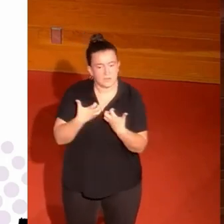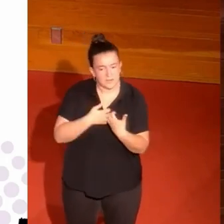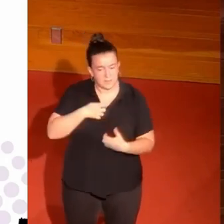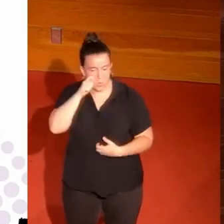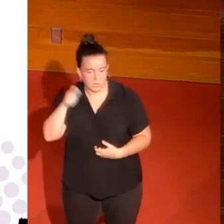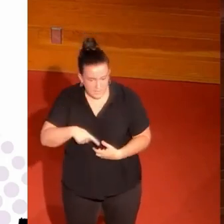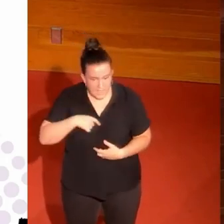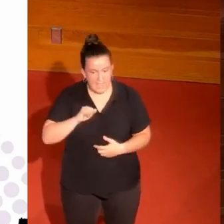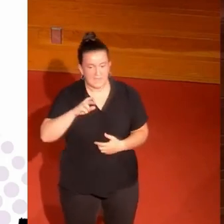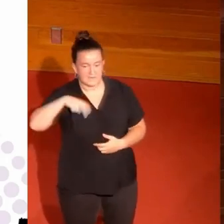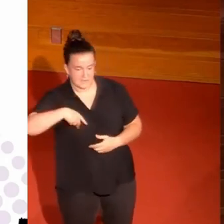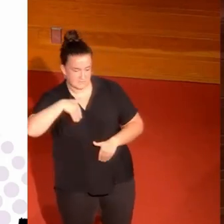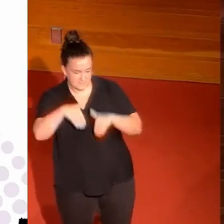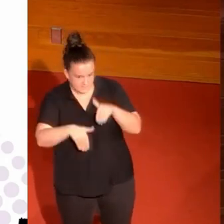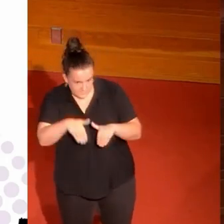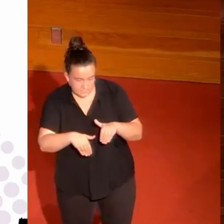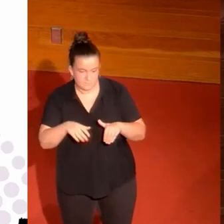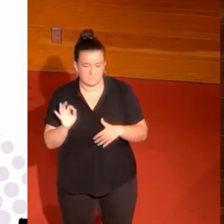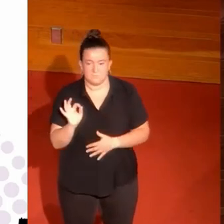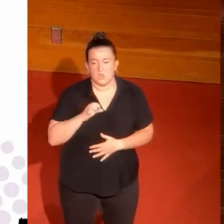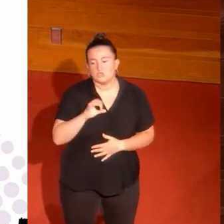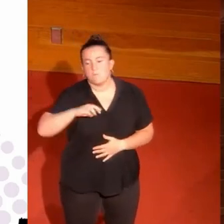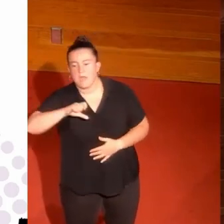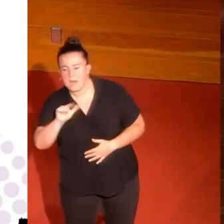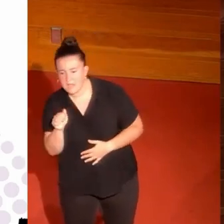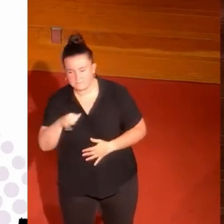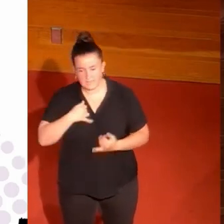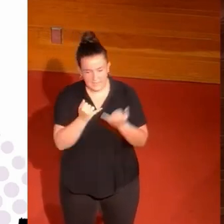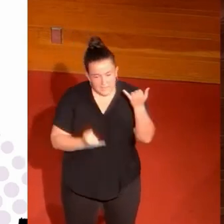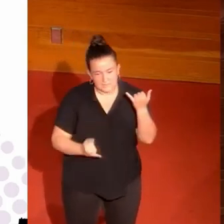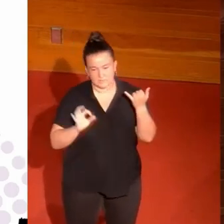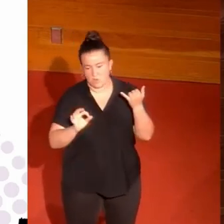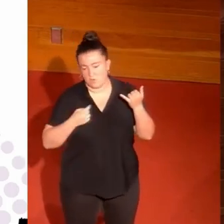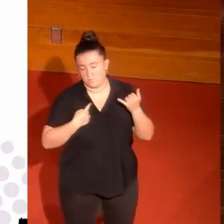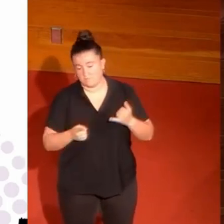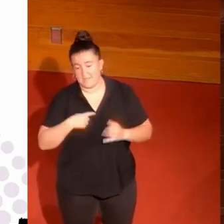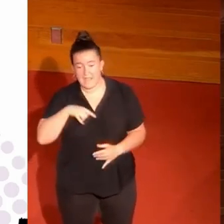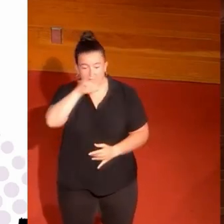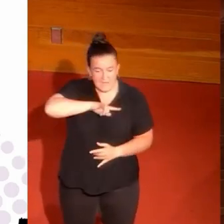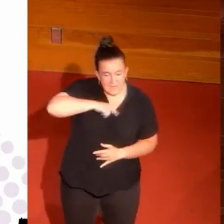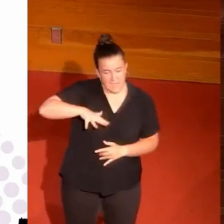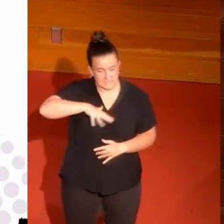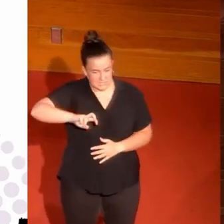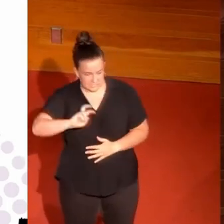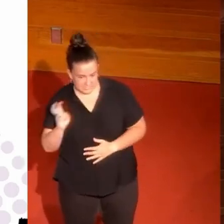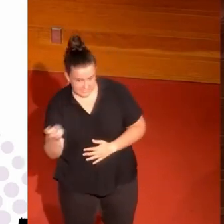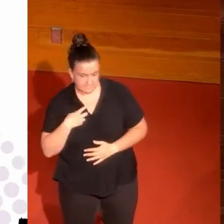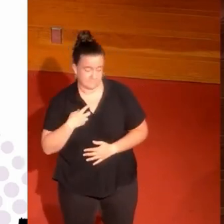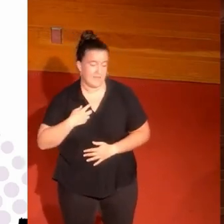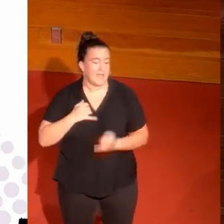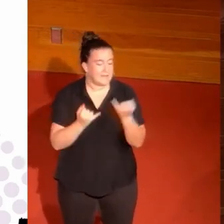haese somali elikadura krisia melillo zeut eta kaneto migra krisia igar